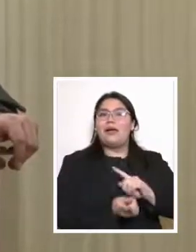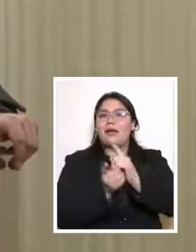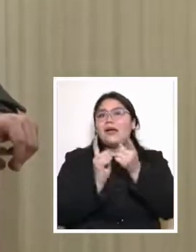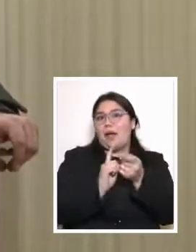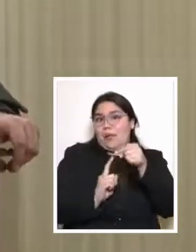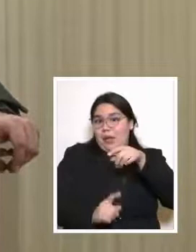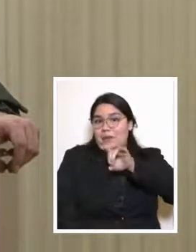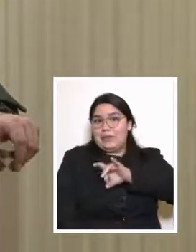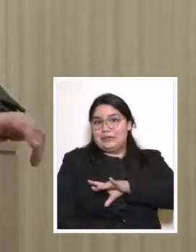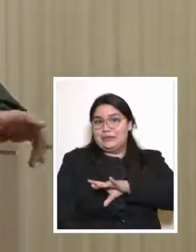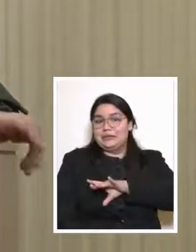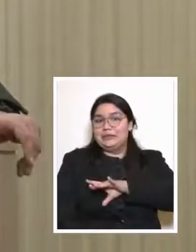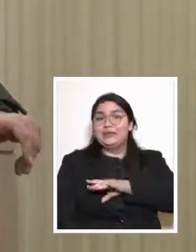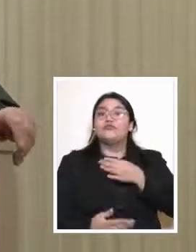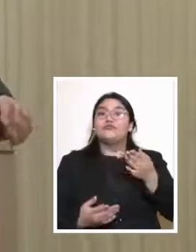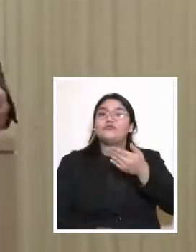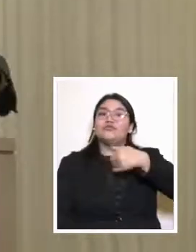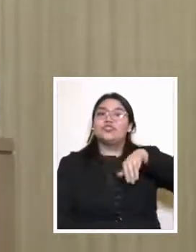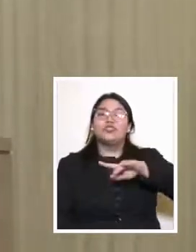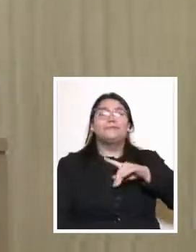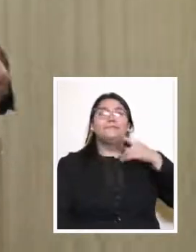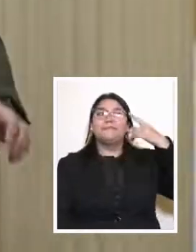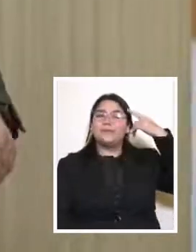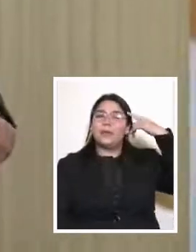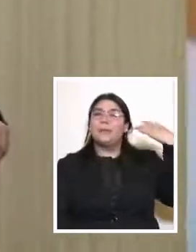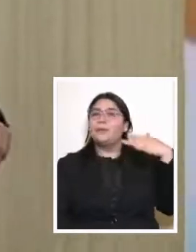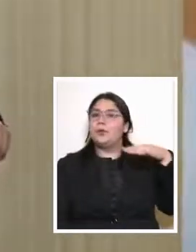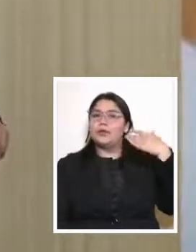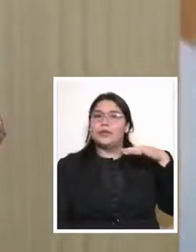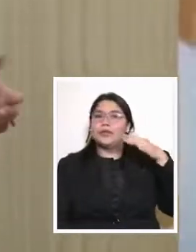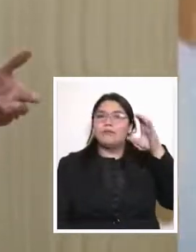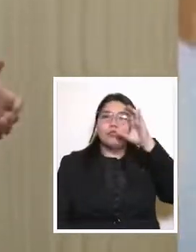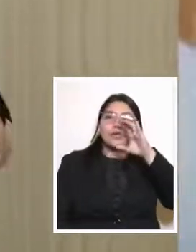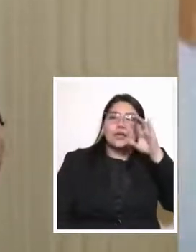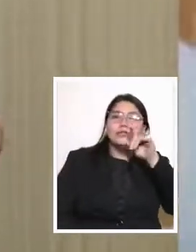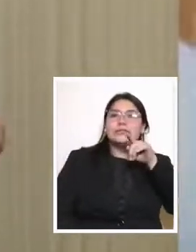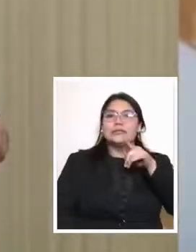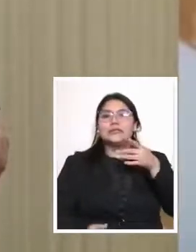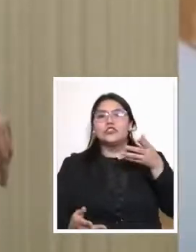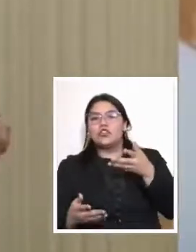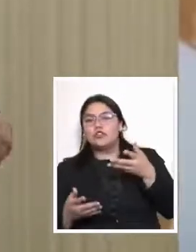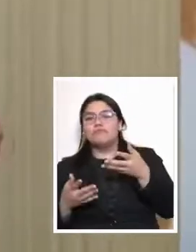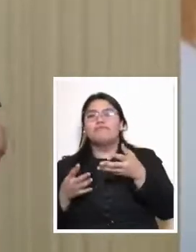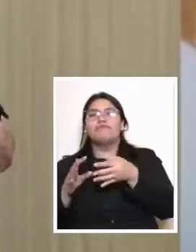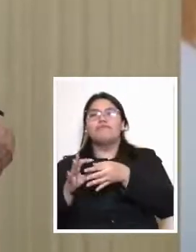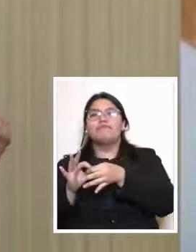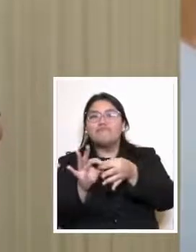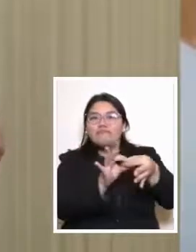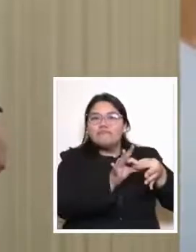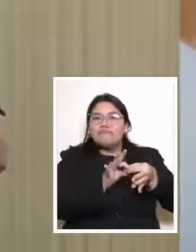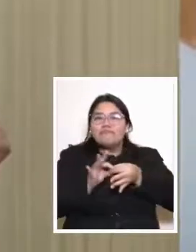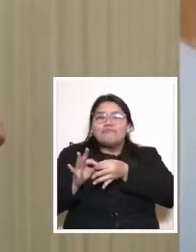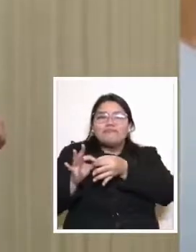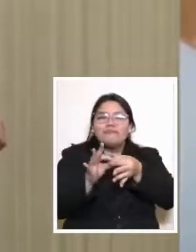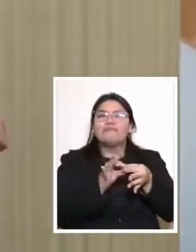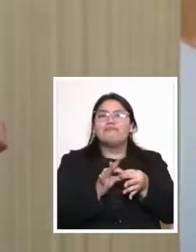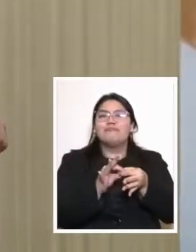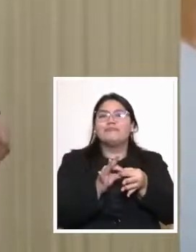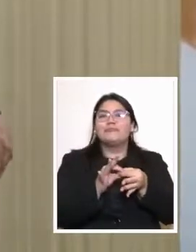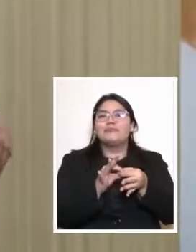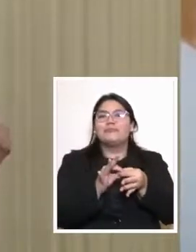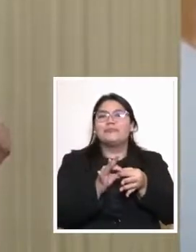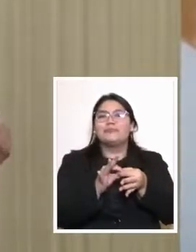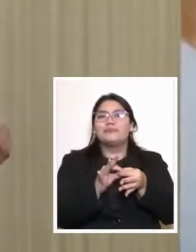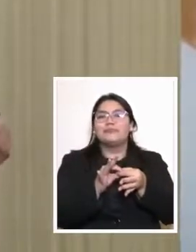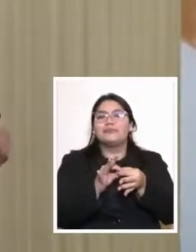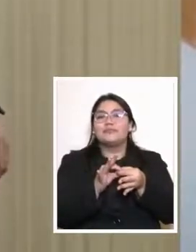nosotros es fundamental buscar esas alineaciones, esas vinculaciones entre lo que están pensando o